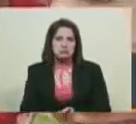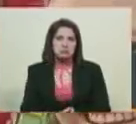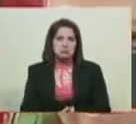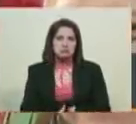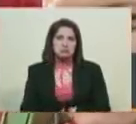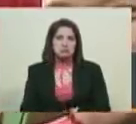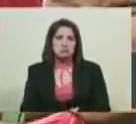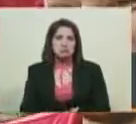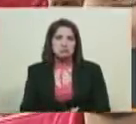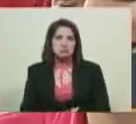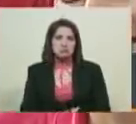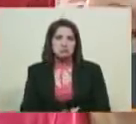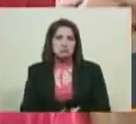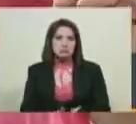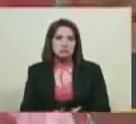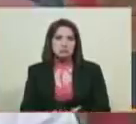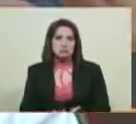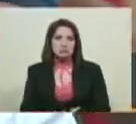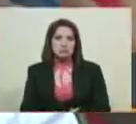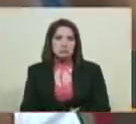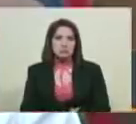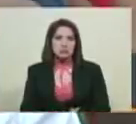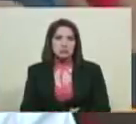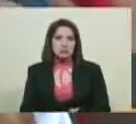Sede de la Villa Caracas o voy, ¿no?